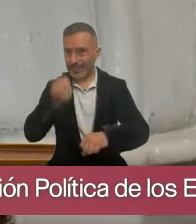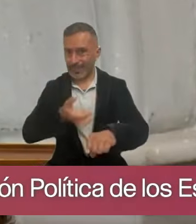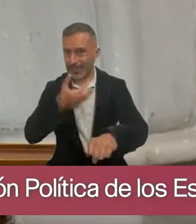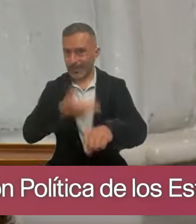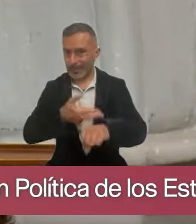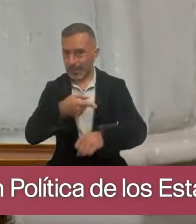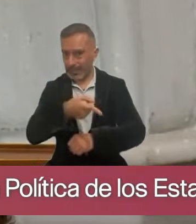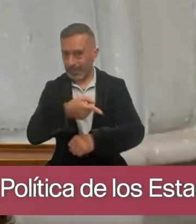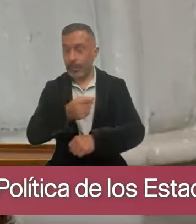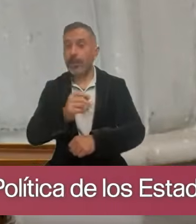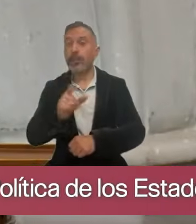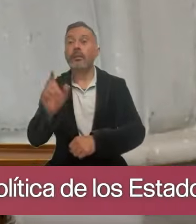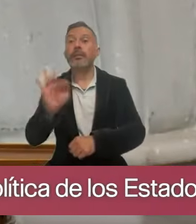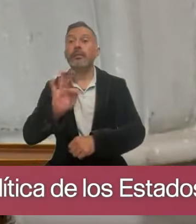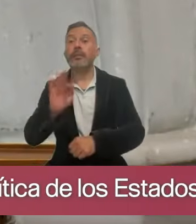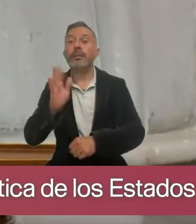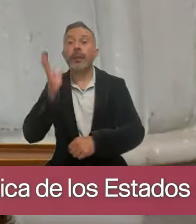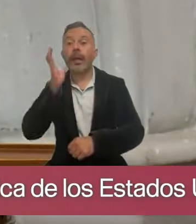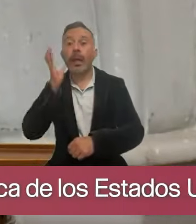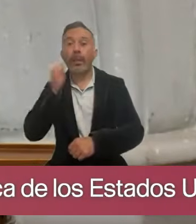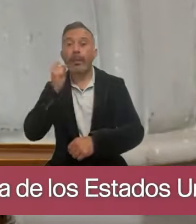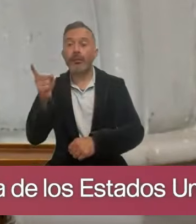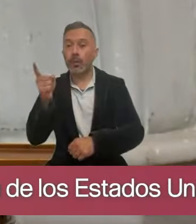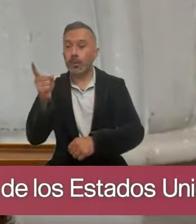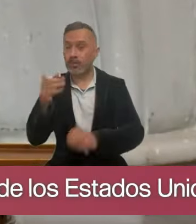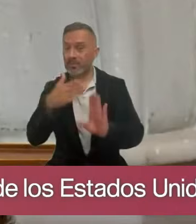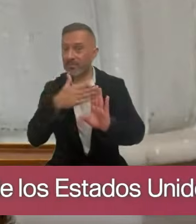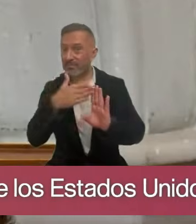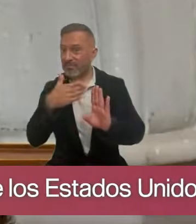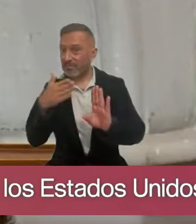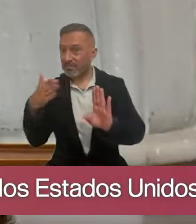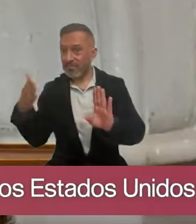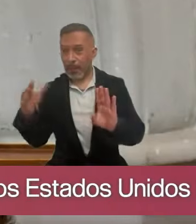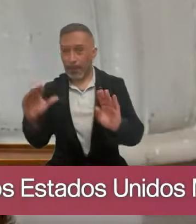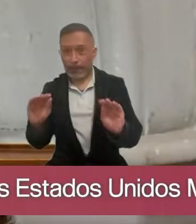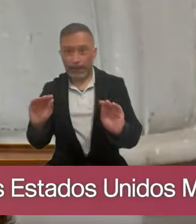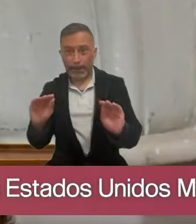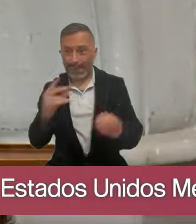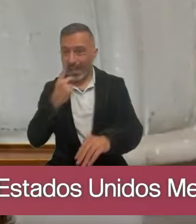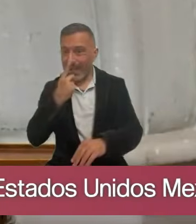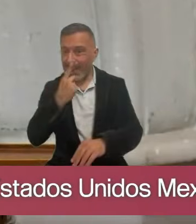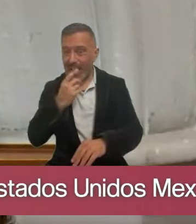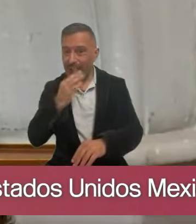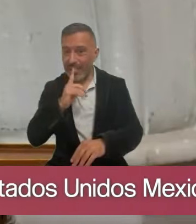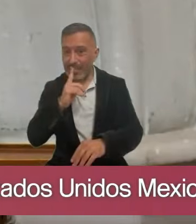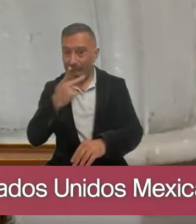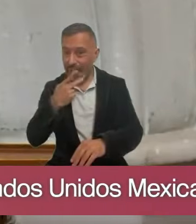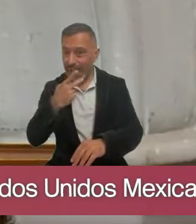caso de que el Senado no se pronuncie en dicho plazo, esta se entenderá aprobada.